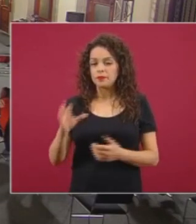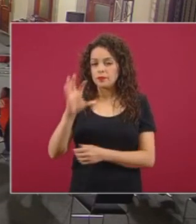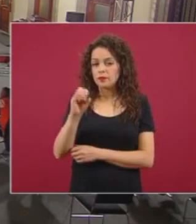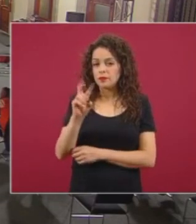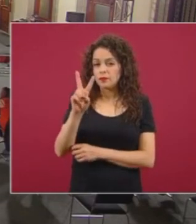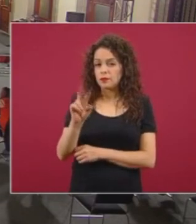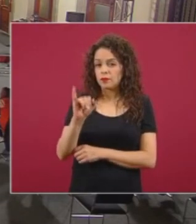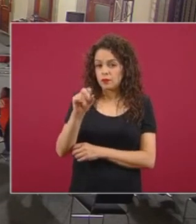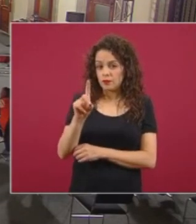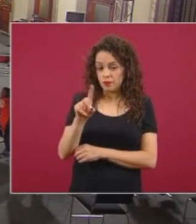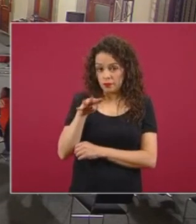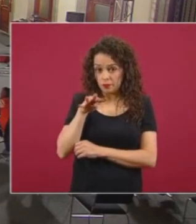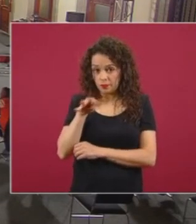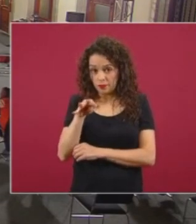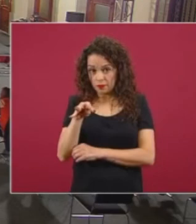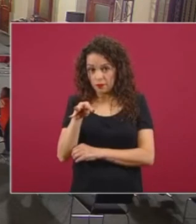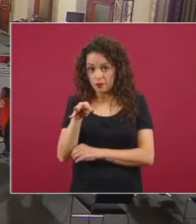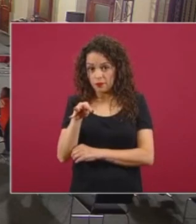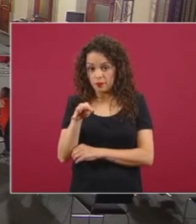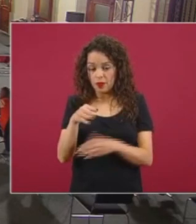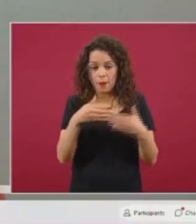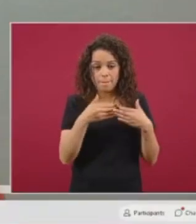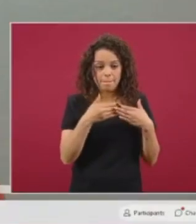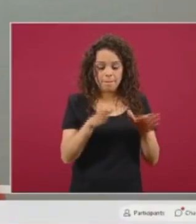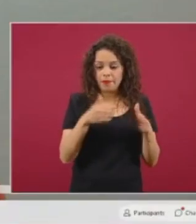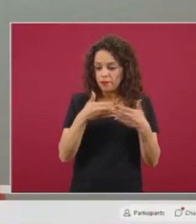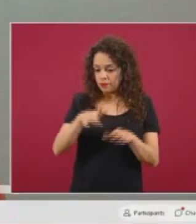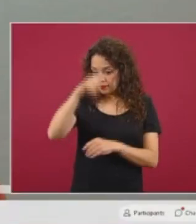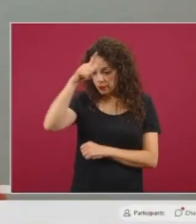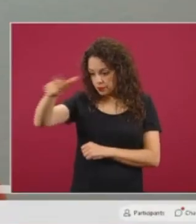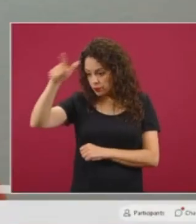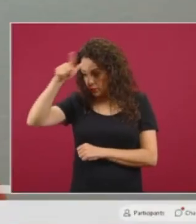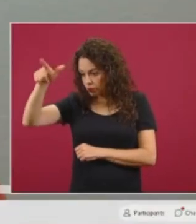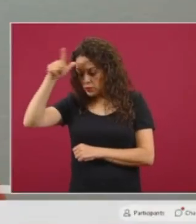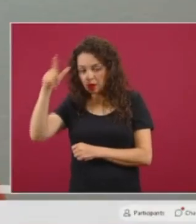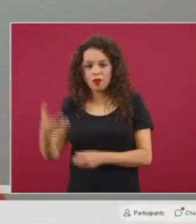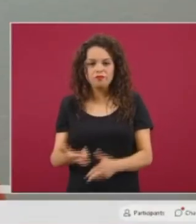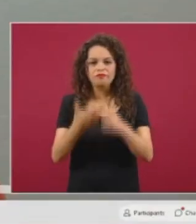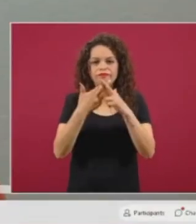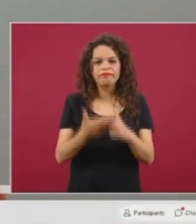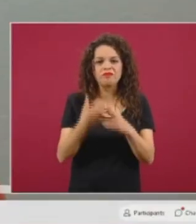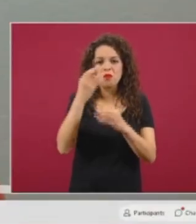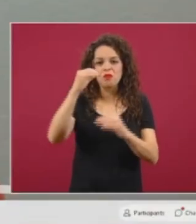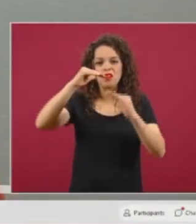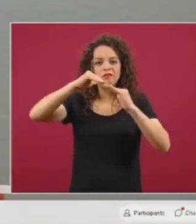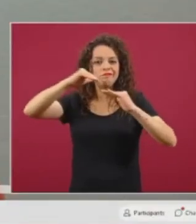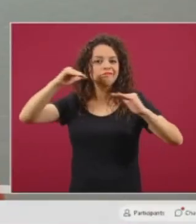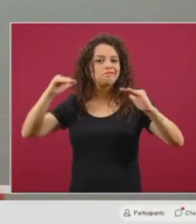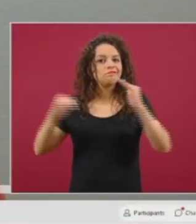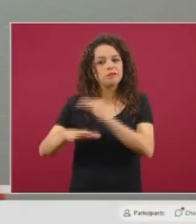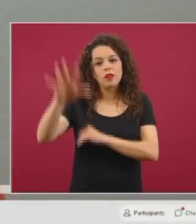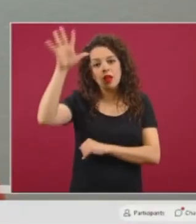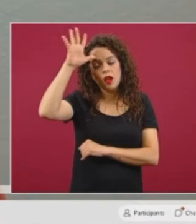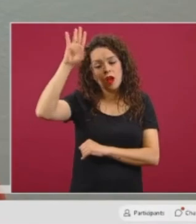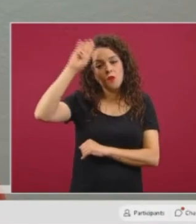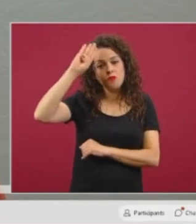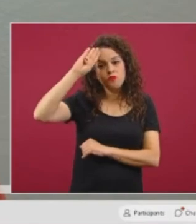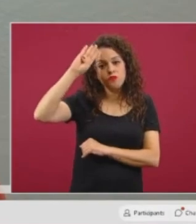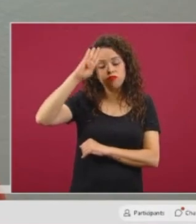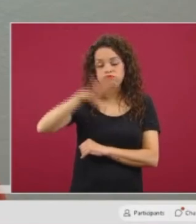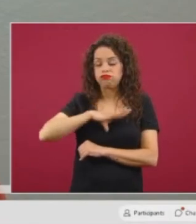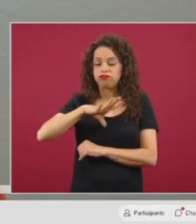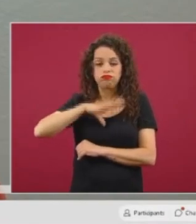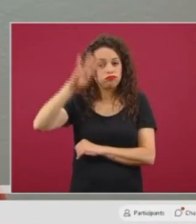al descubierto muchos de las desigualdades. Yo digo que hizo que las personas